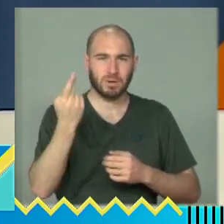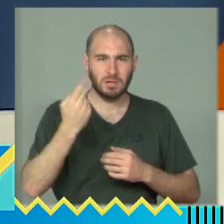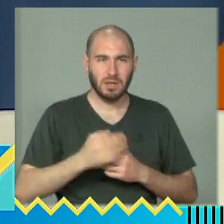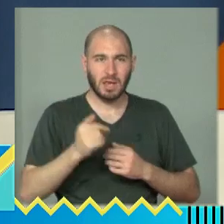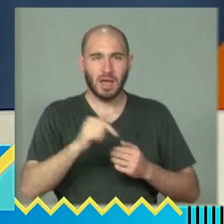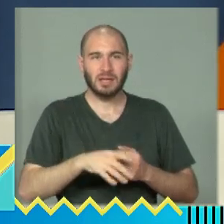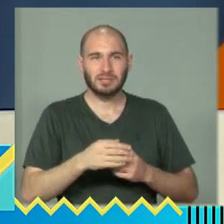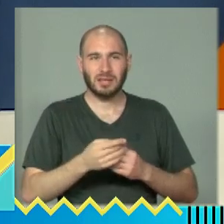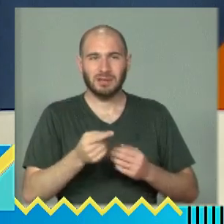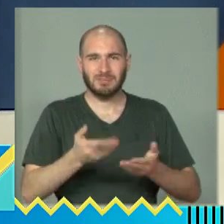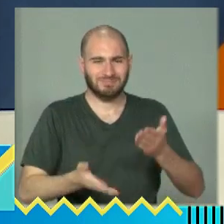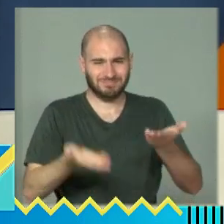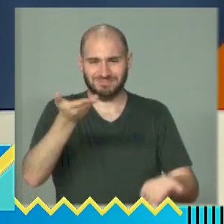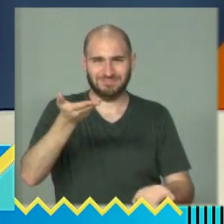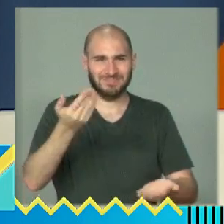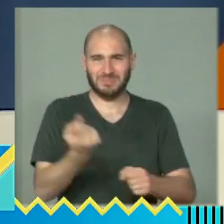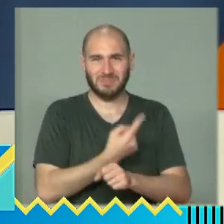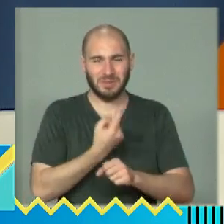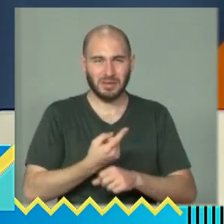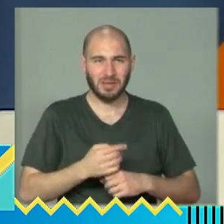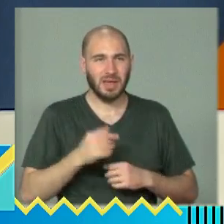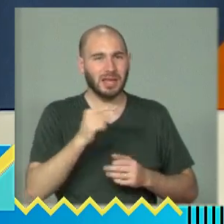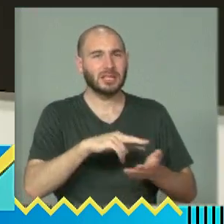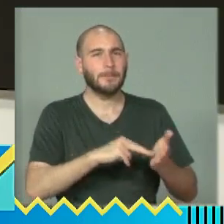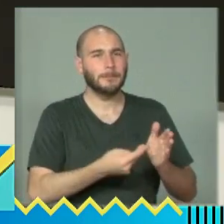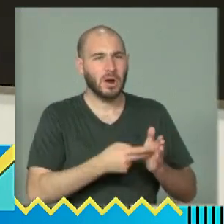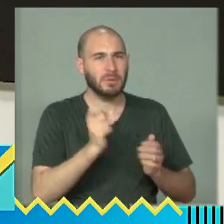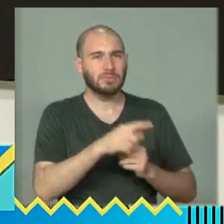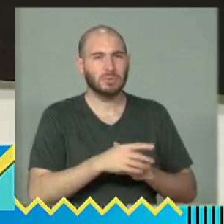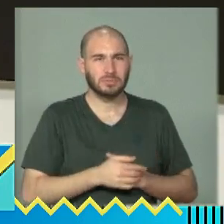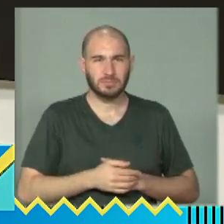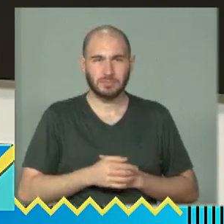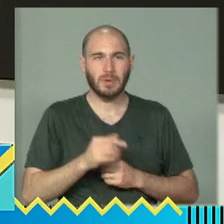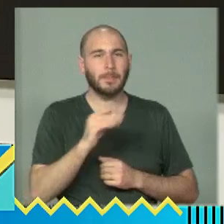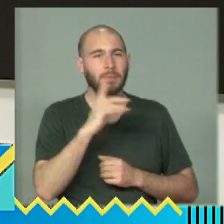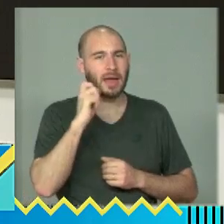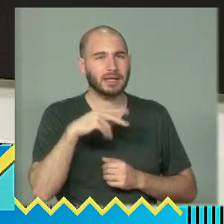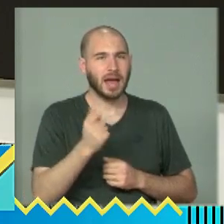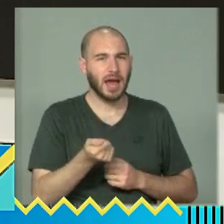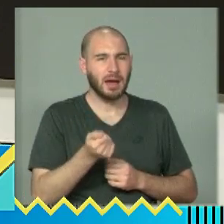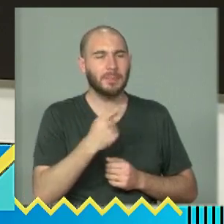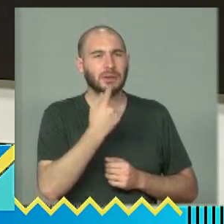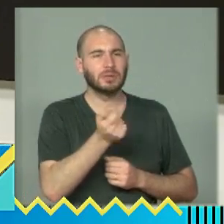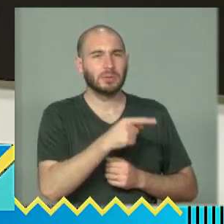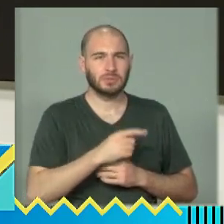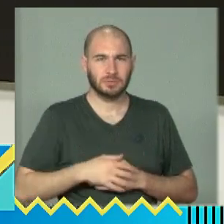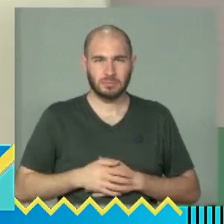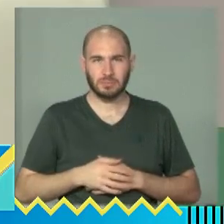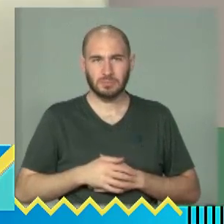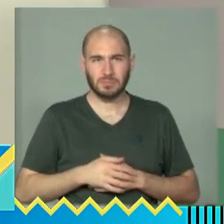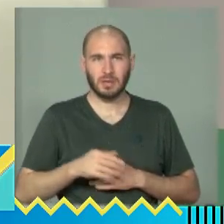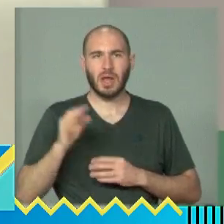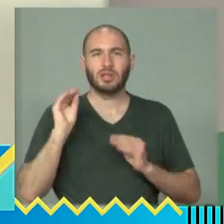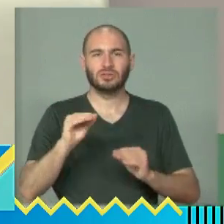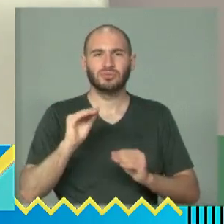lo vale, no se pueden equiparar siquiera. Bien, esa es la problemática para vos. Bianca, ¿cuáles crees que son? Creo que es la